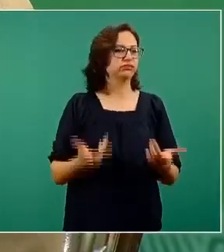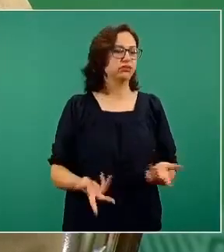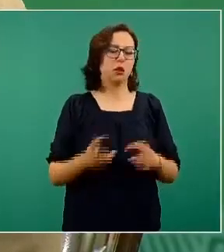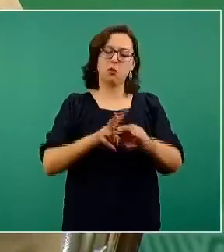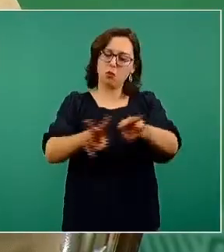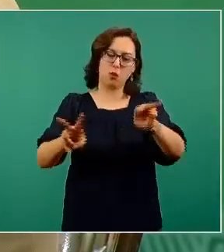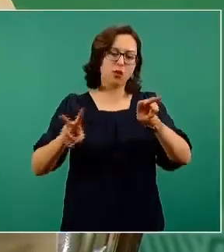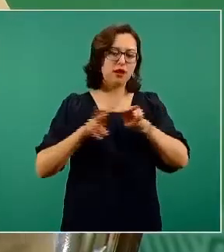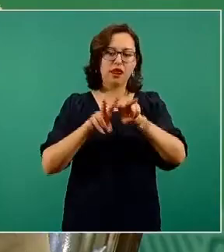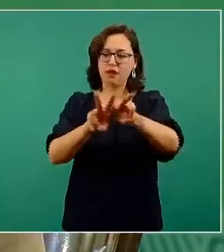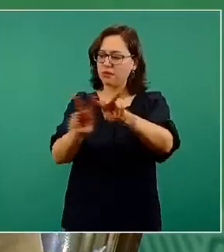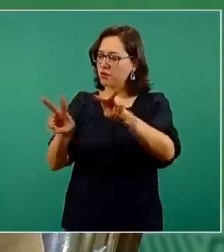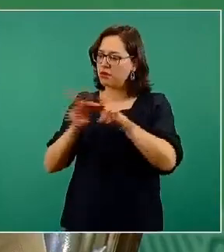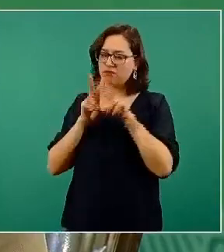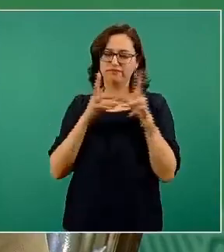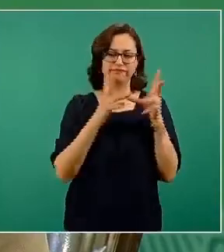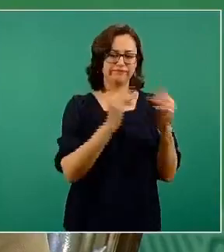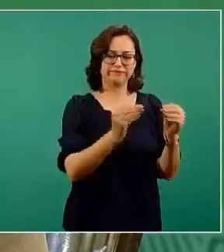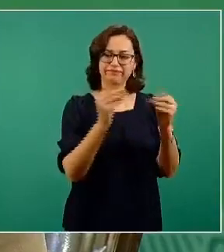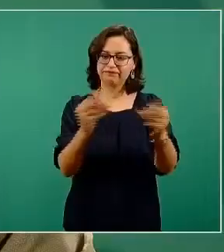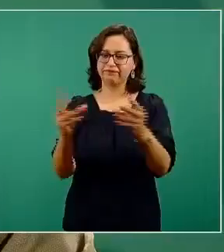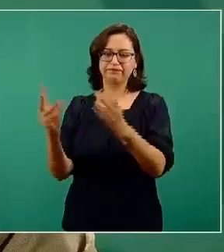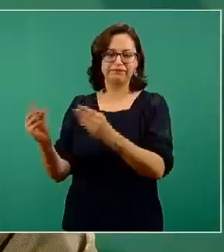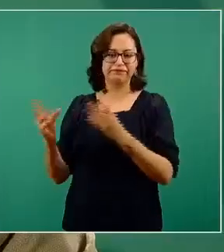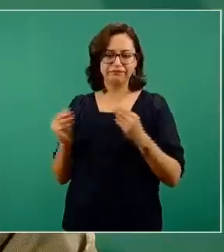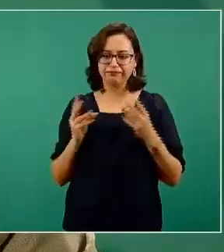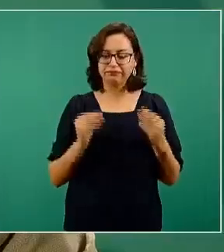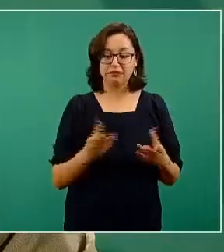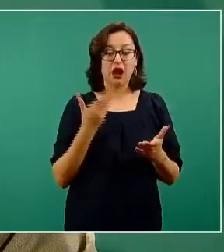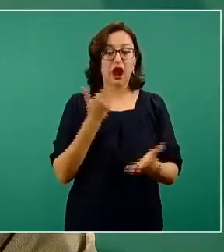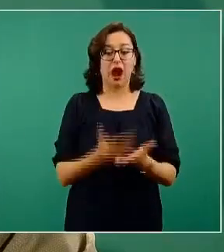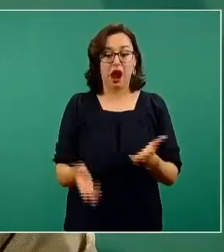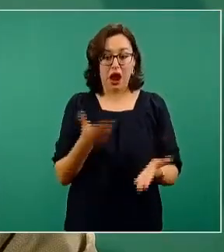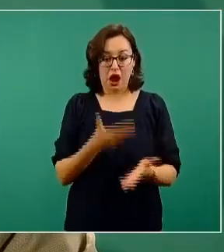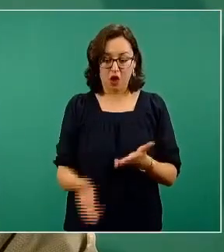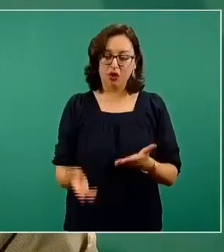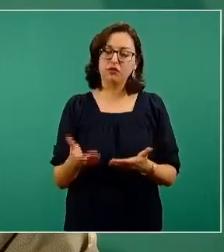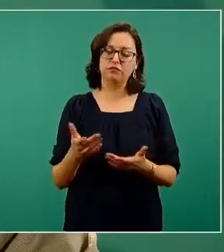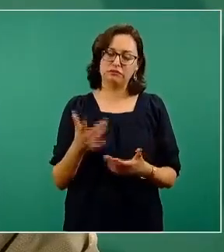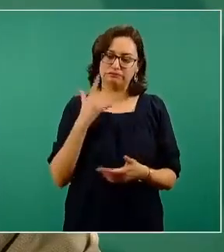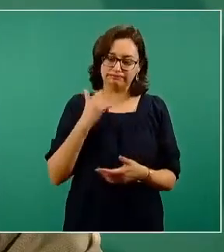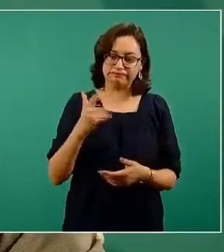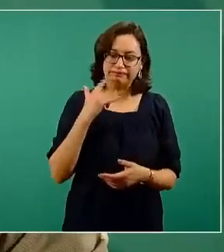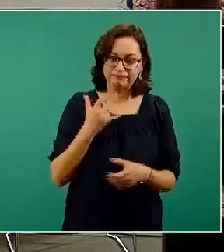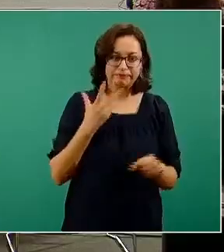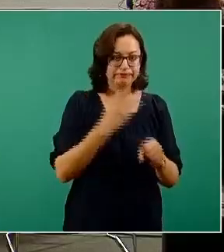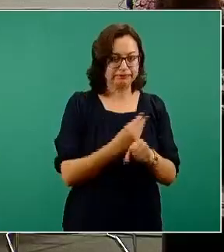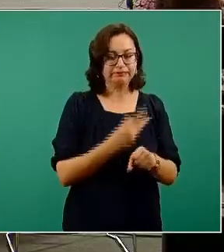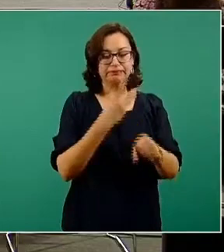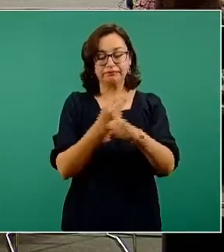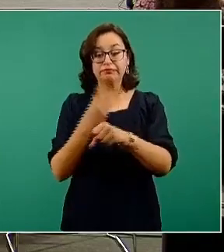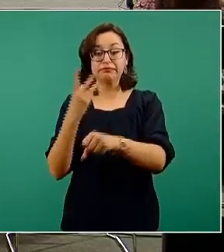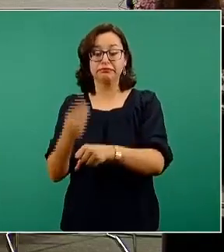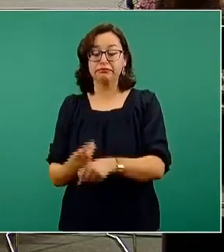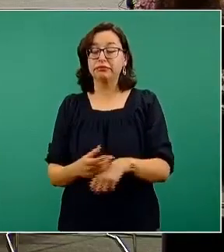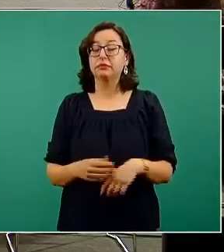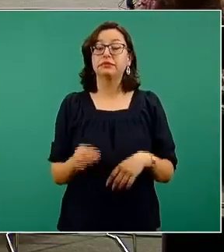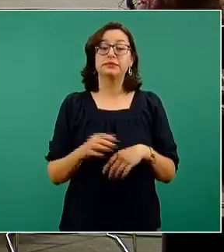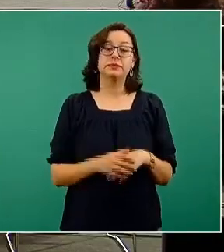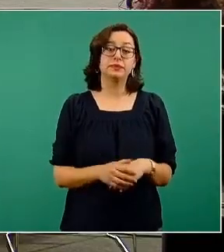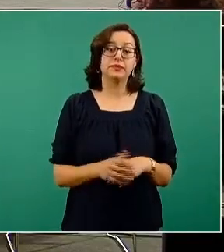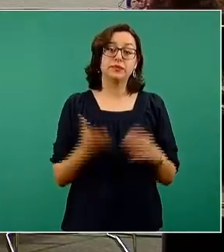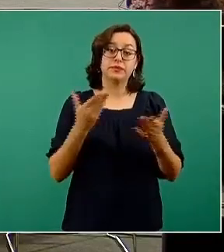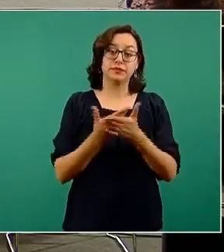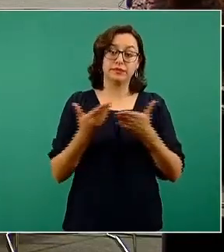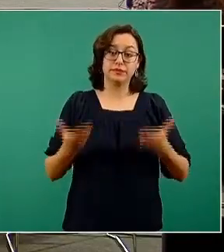que estamos tratando de fortalecerlo en esta transformación del sistema. Ahora, ¿esto cómo impacta en la pandemia, ¿no? Y eso sí